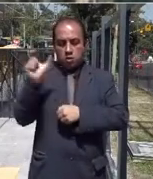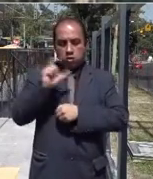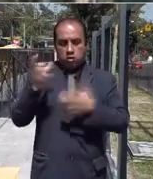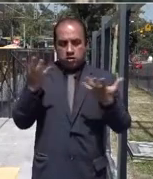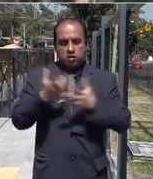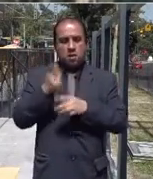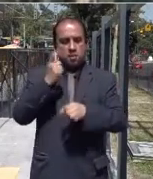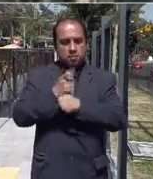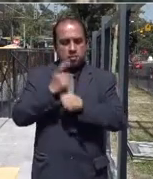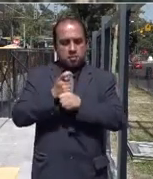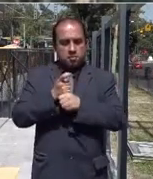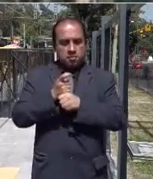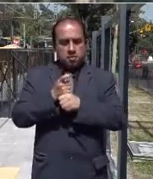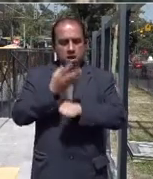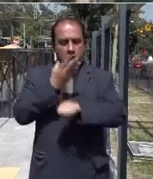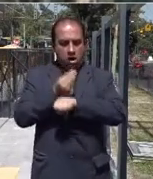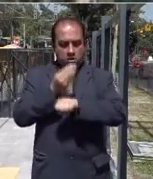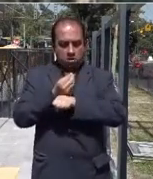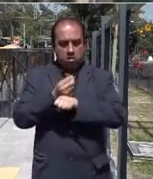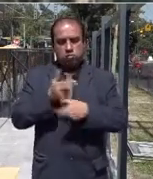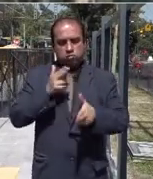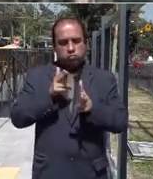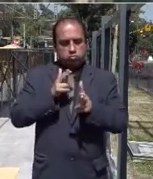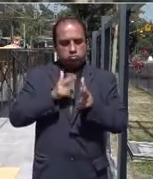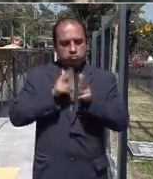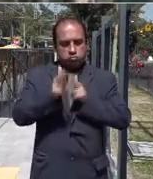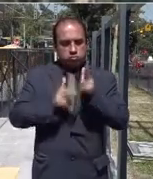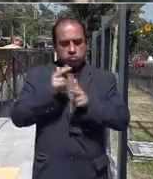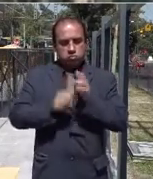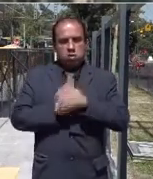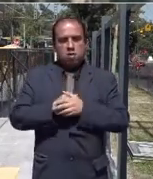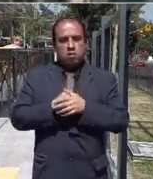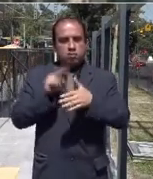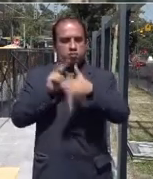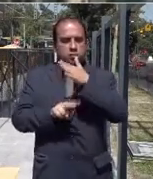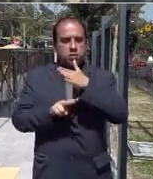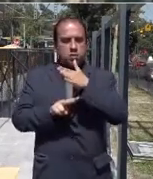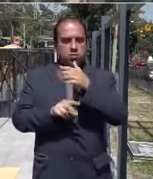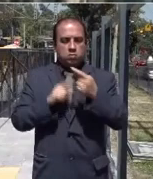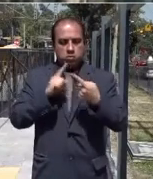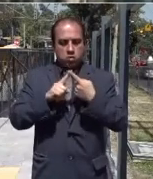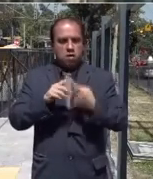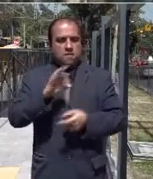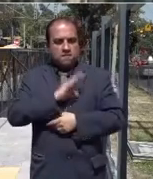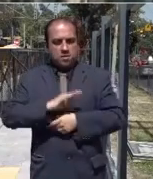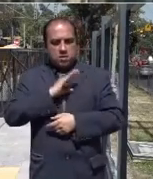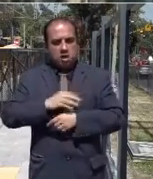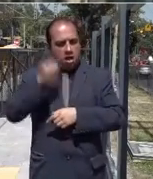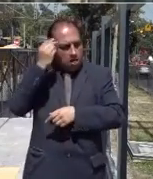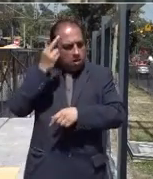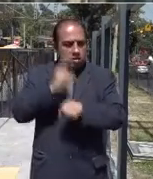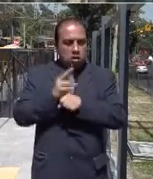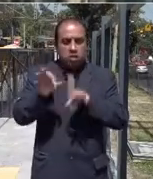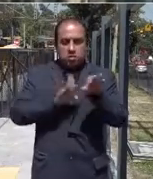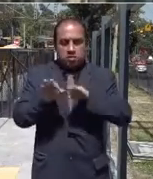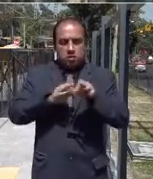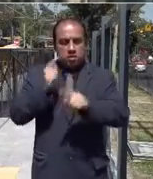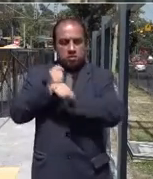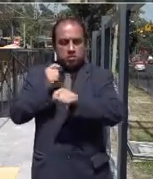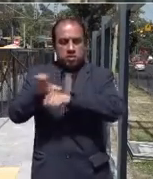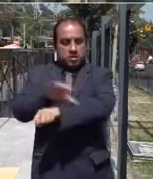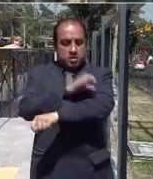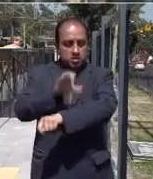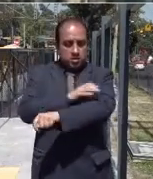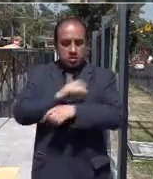la primera parte de rehabilitación, y esto es una felicitación tanto al director, a los trabajadores de transportes eléctricos